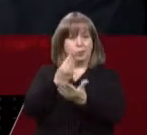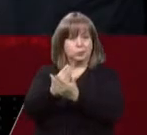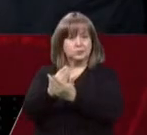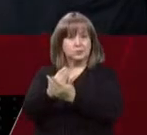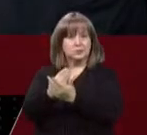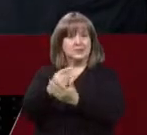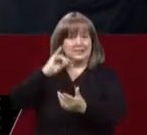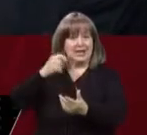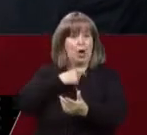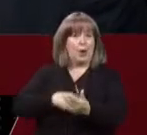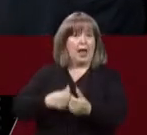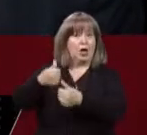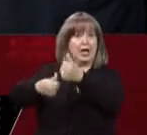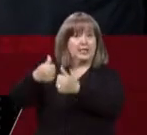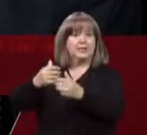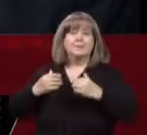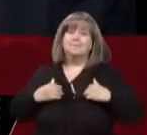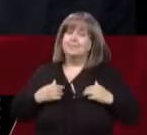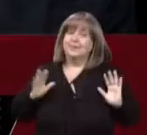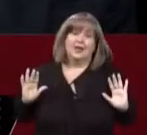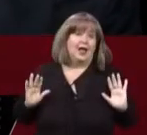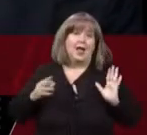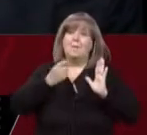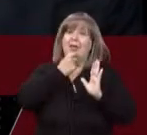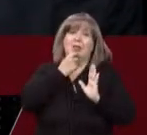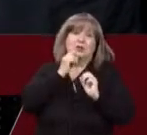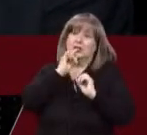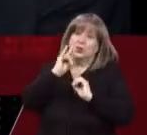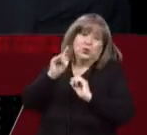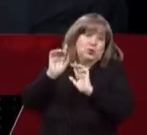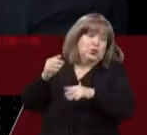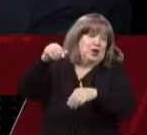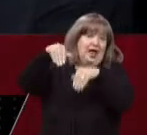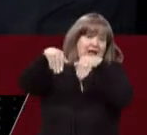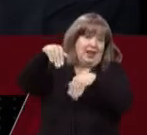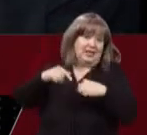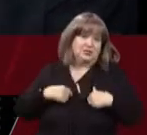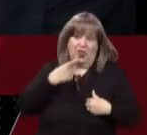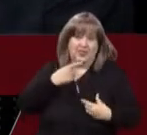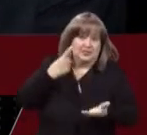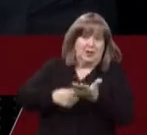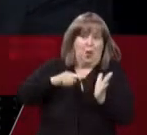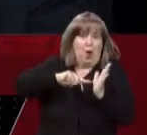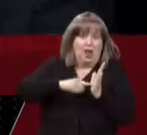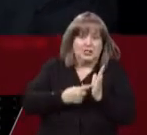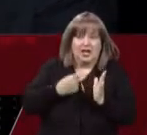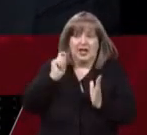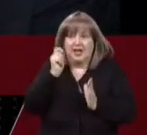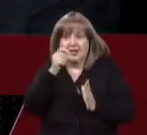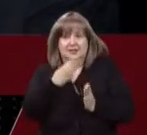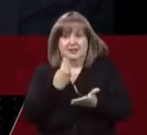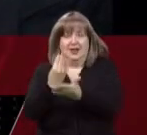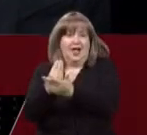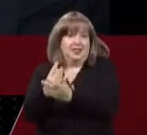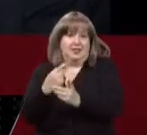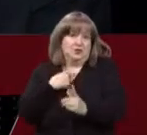siempre yo digo que son los mendocinos y es nuestro equipo en Mendoza el que tiene que definir las candidaturas. Yo no quiero desde Buenos Aires decir quién tiene que ser